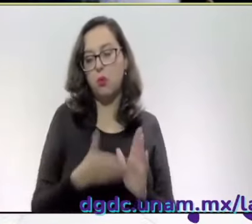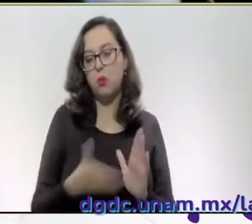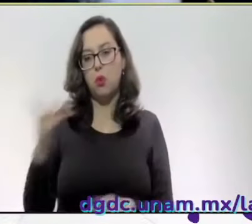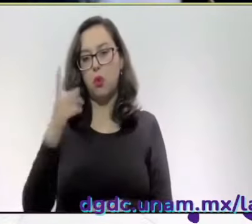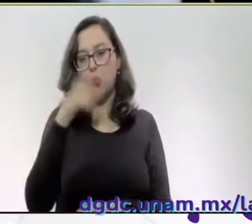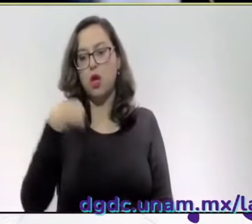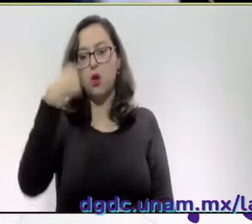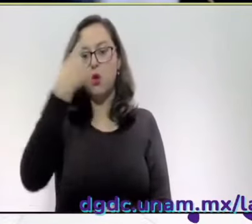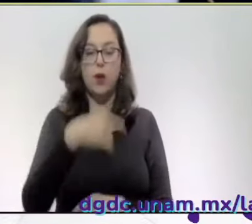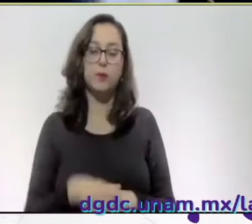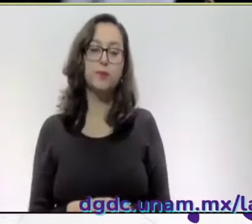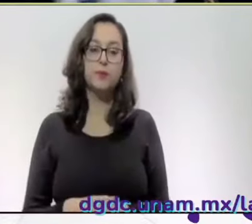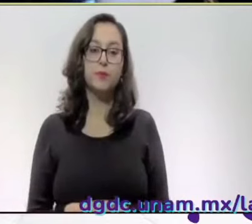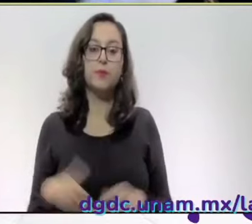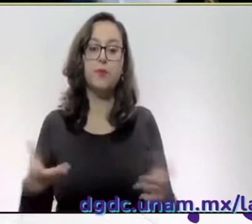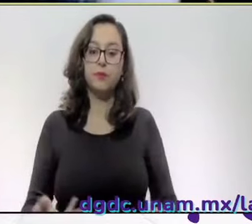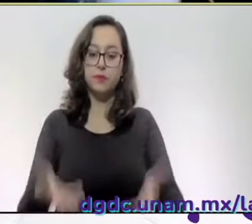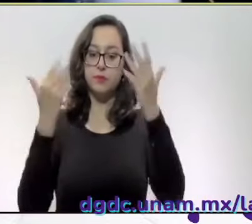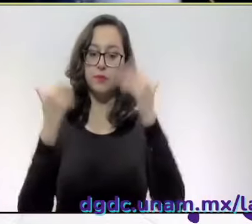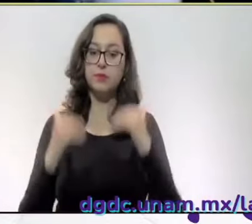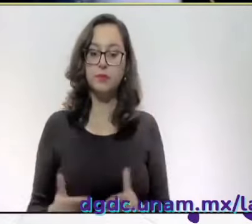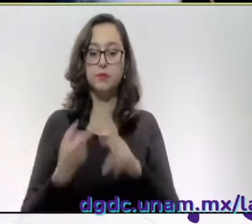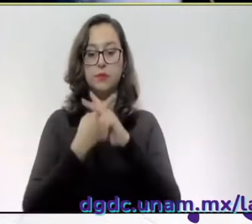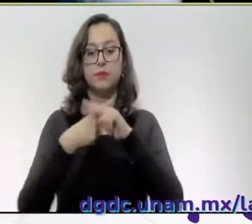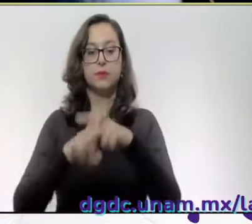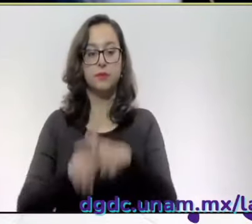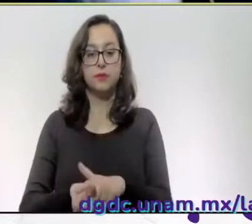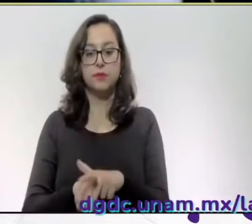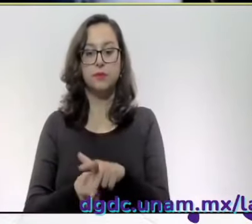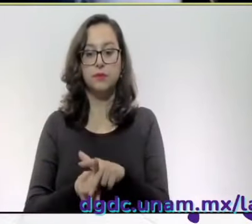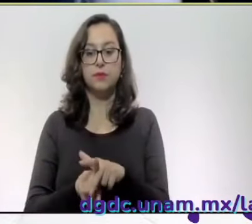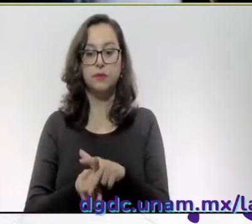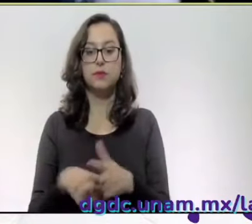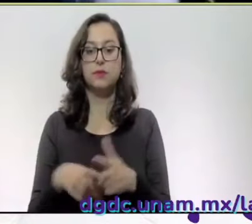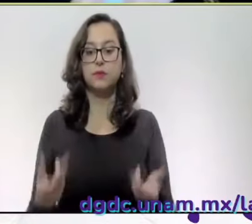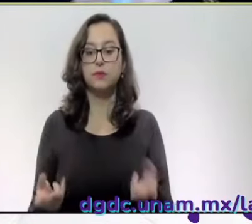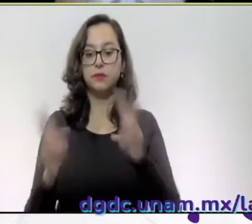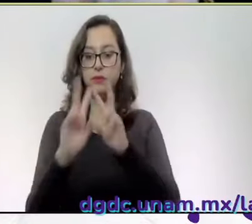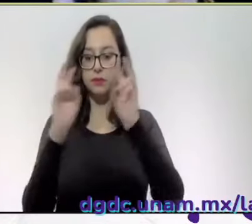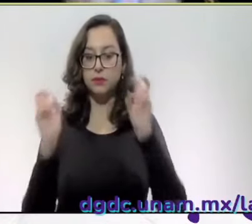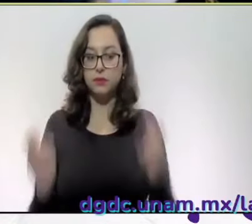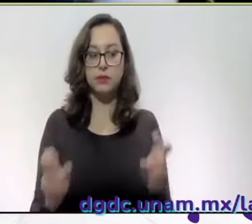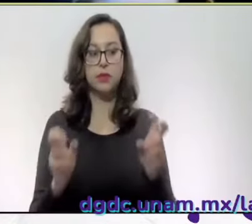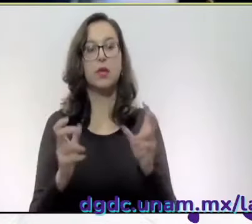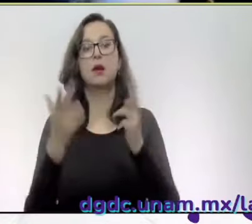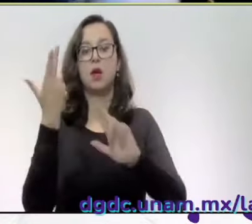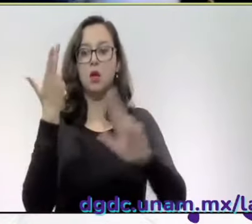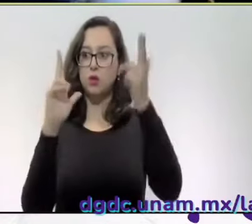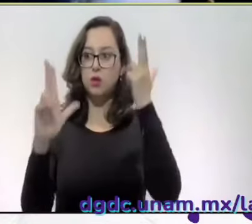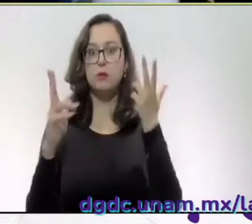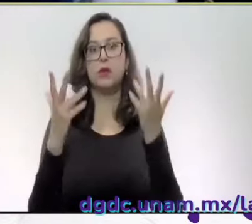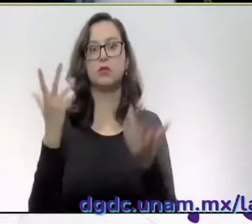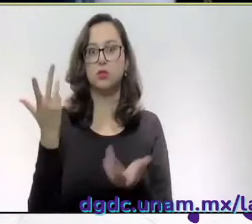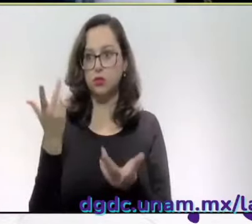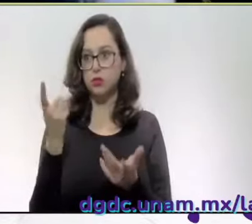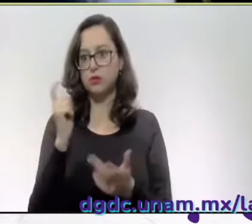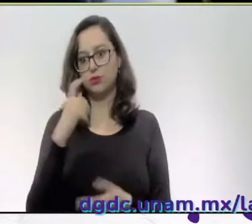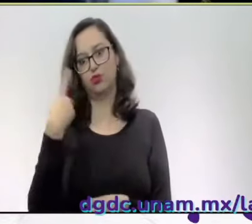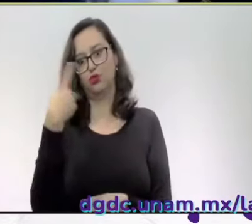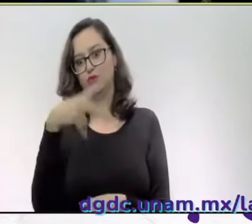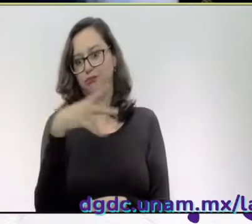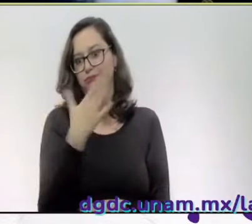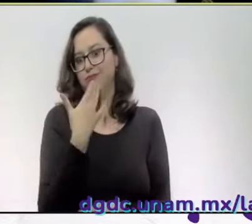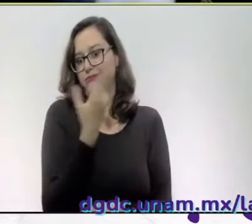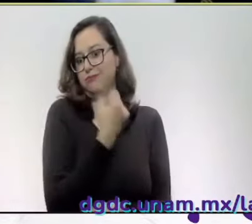este primer bloque, que se centrará justamente en el estudio del universo, que es pues su mero mole,